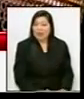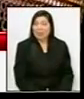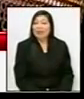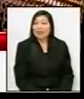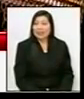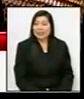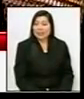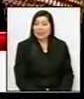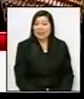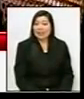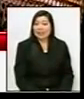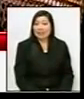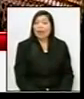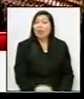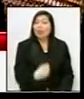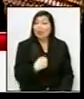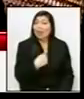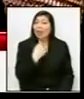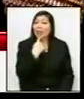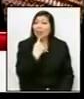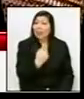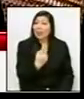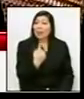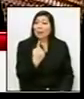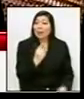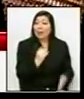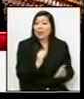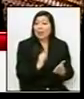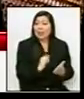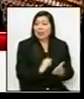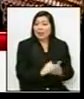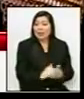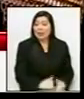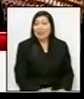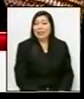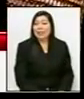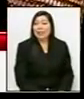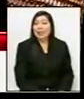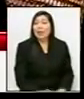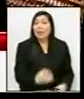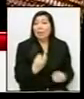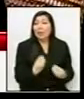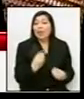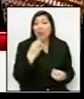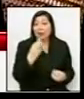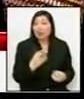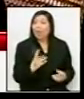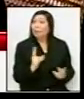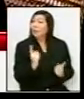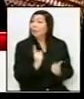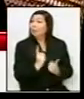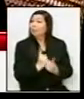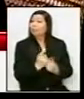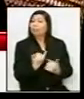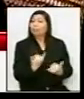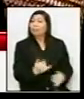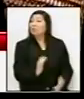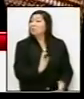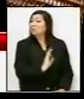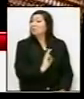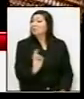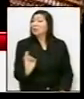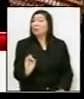fue. Hago esa referencia, presidente, porque creo que no lo encuentro ahí